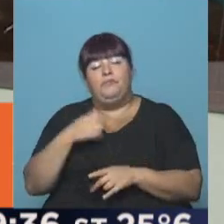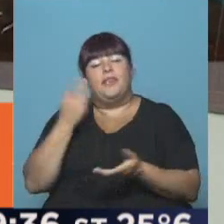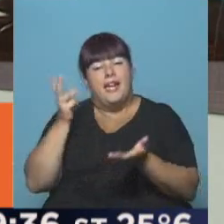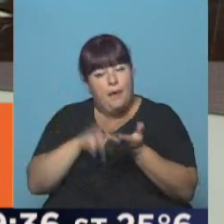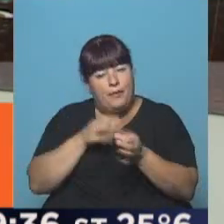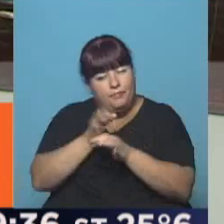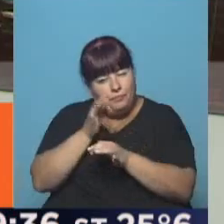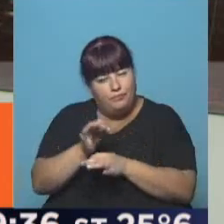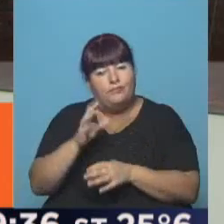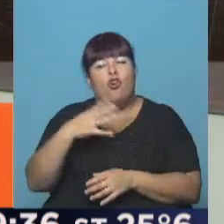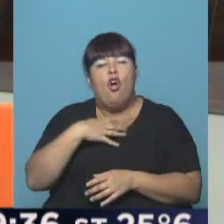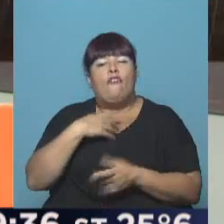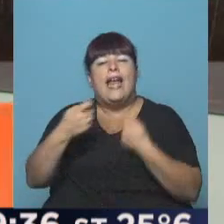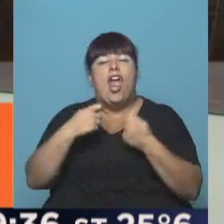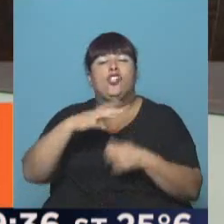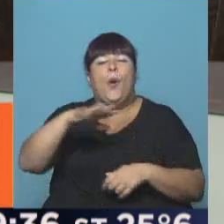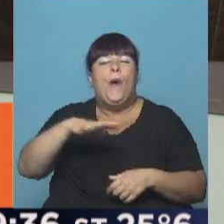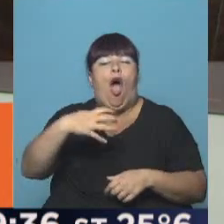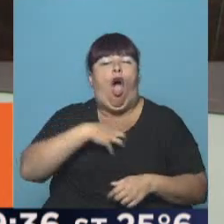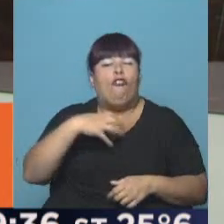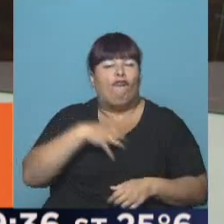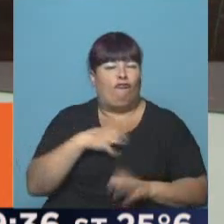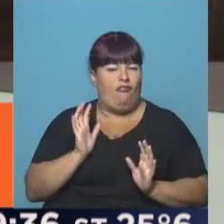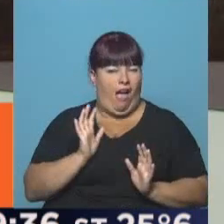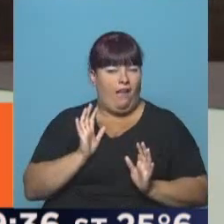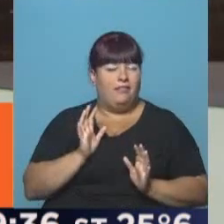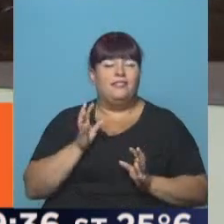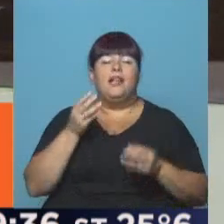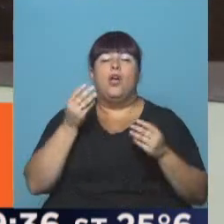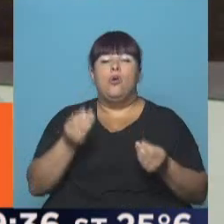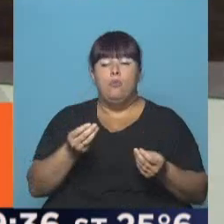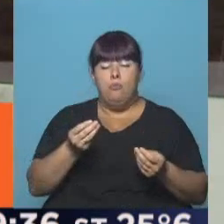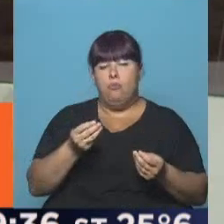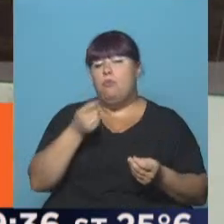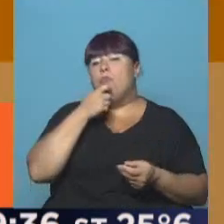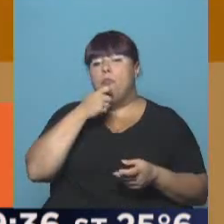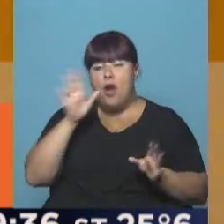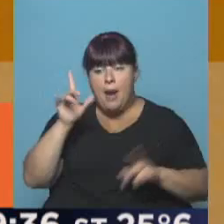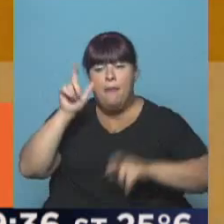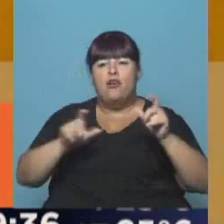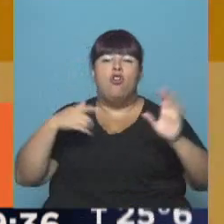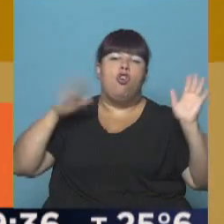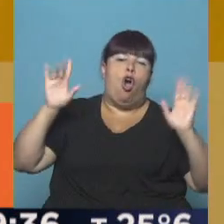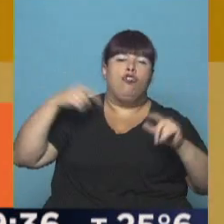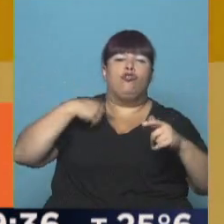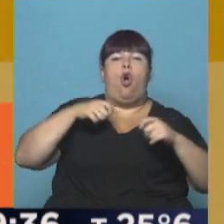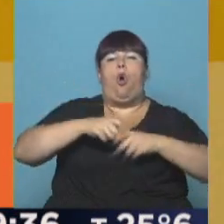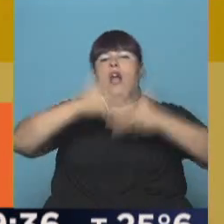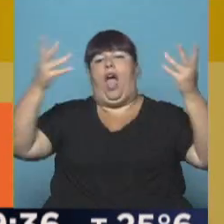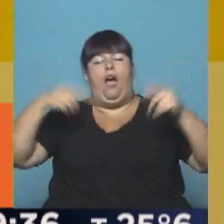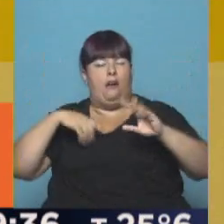la recomendación de confiar en el librero de barrio de confianza porque por ejemplo hay gente dice no yo voy a una gran